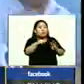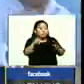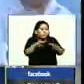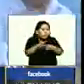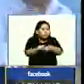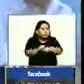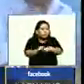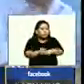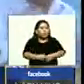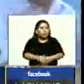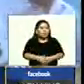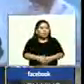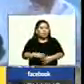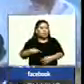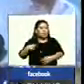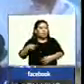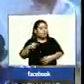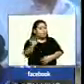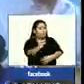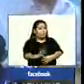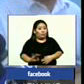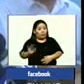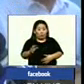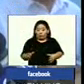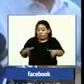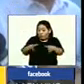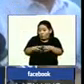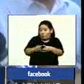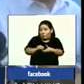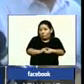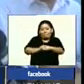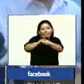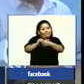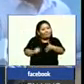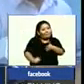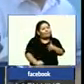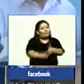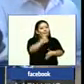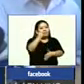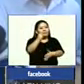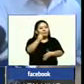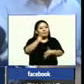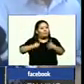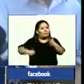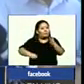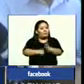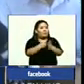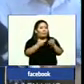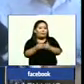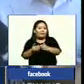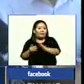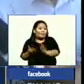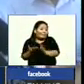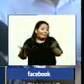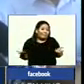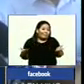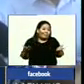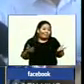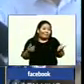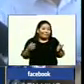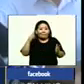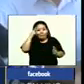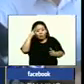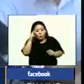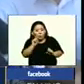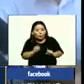Siempre fuese ideal trabajar todos juntos, lastimosamente por diversas razones no se puede, pero siempre creo que